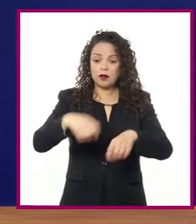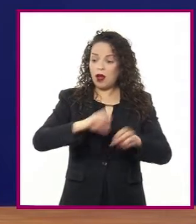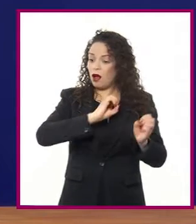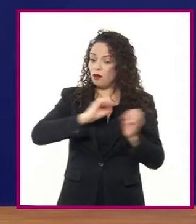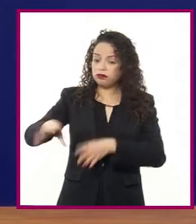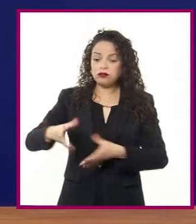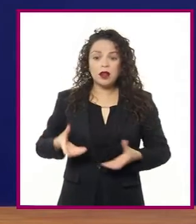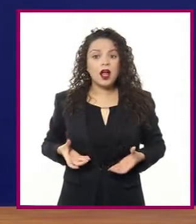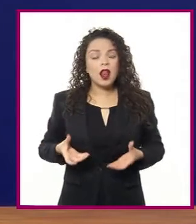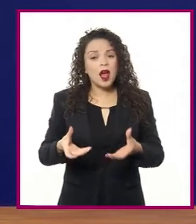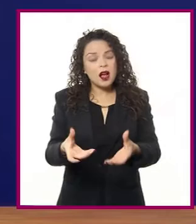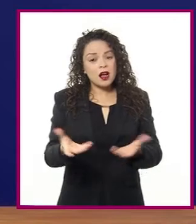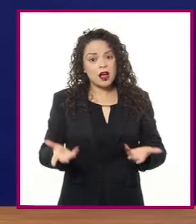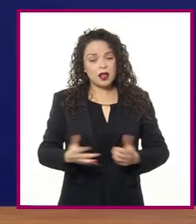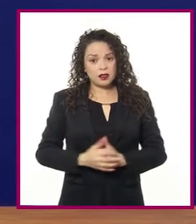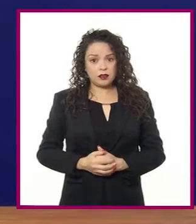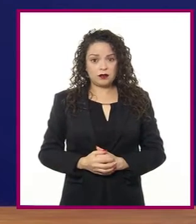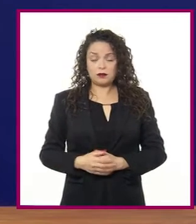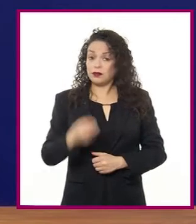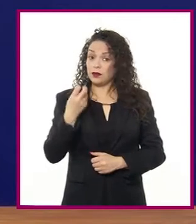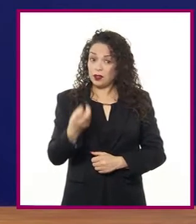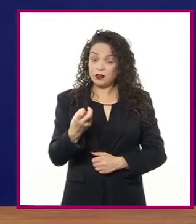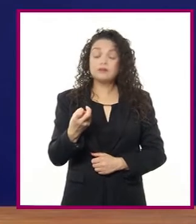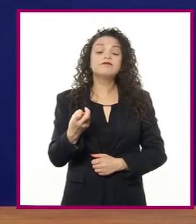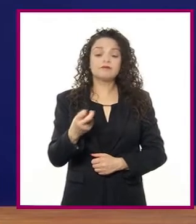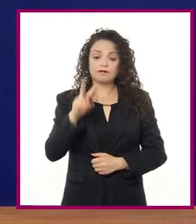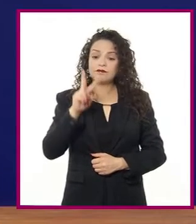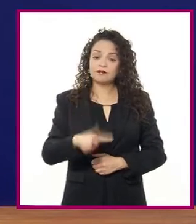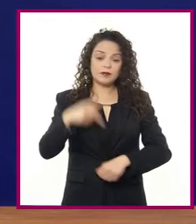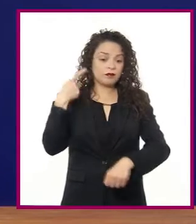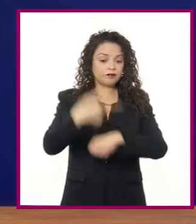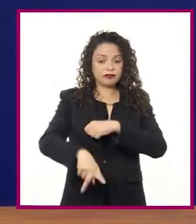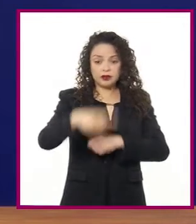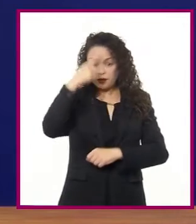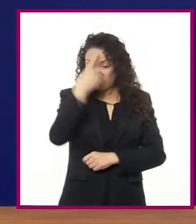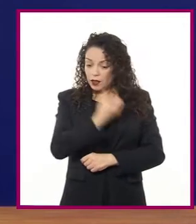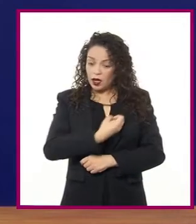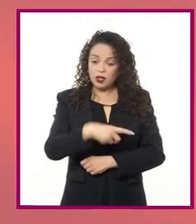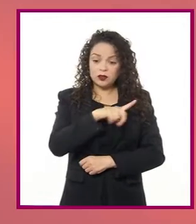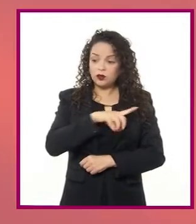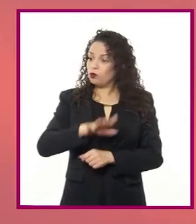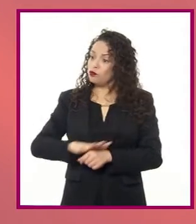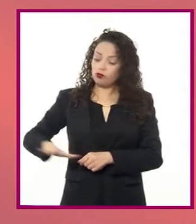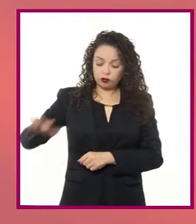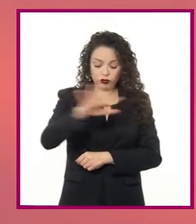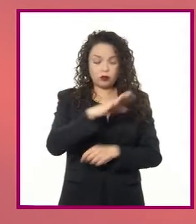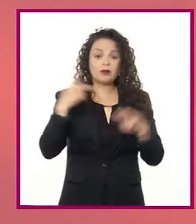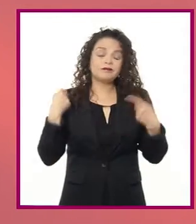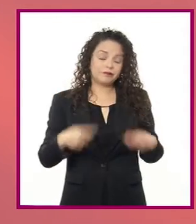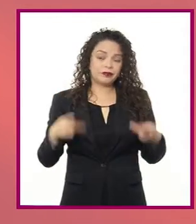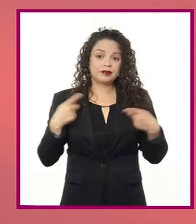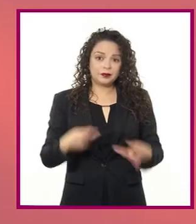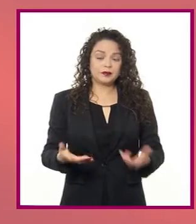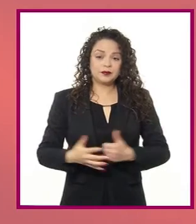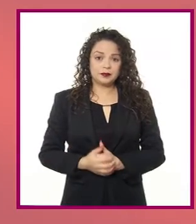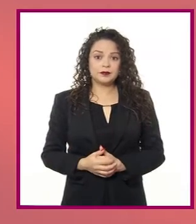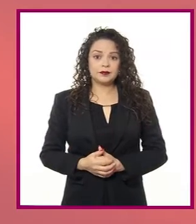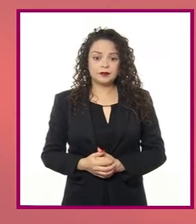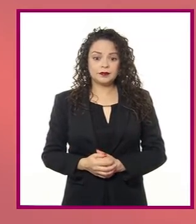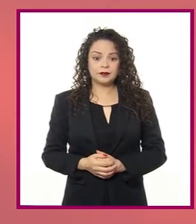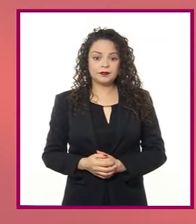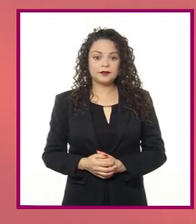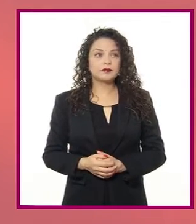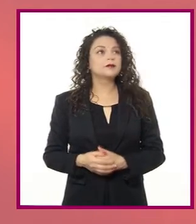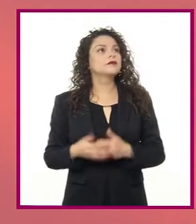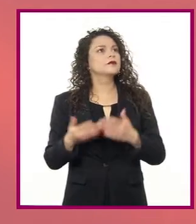pública, lo cual se ha convertido en un riesgo para la salud de la población. Entonces, si